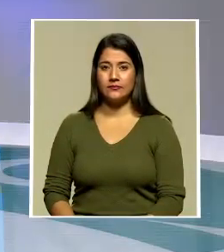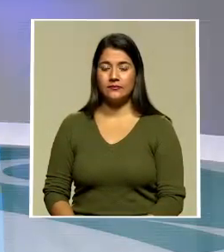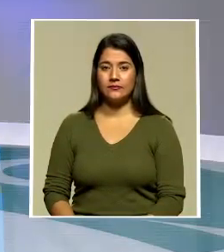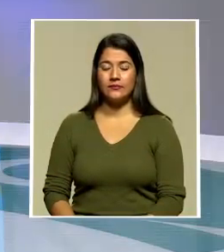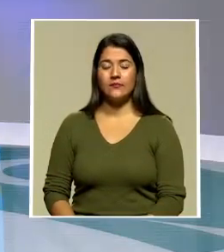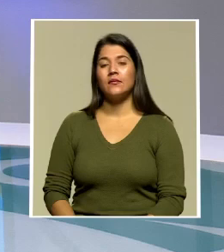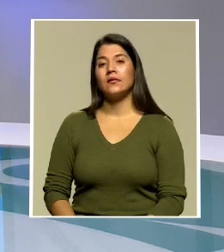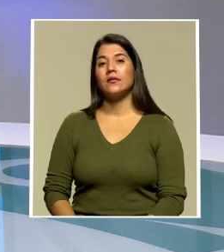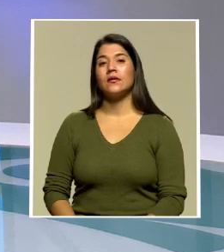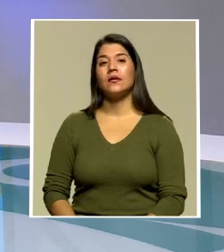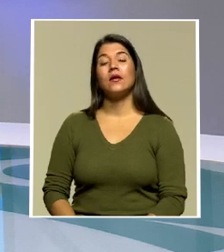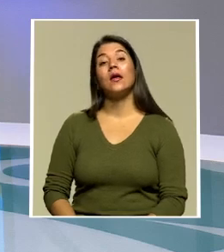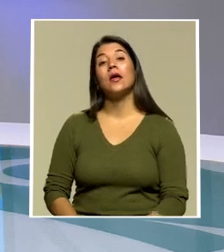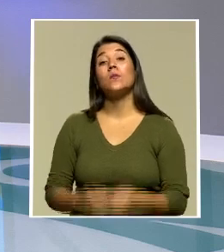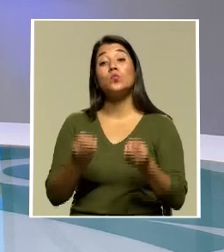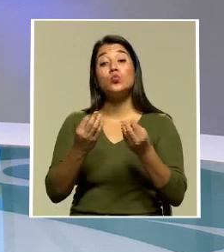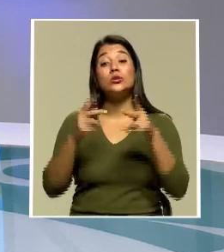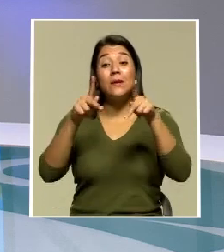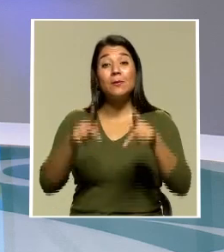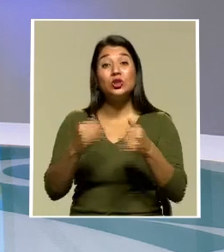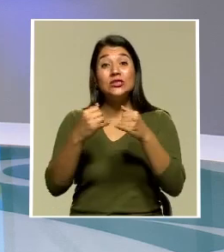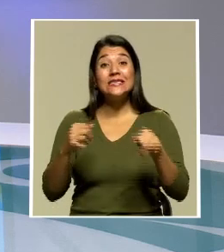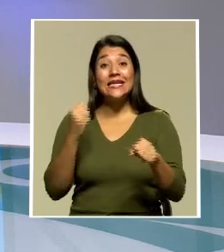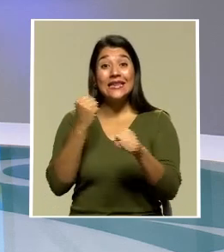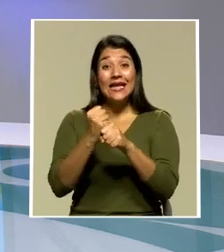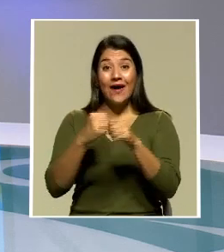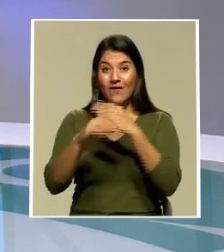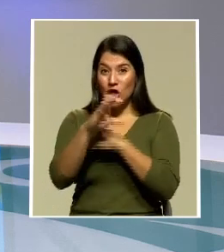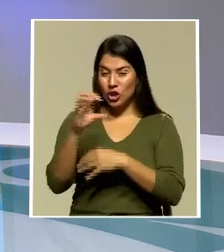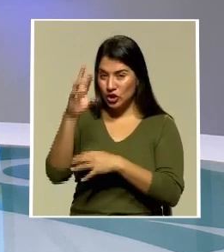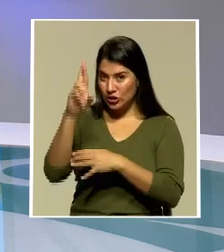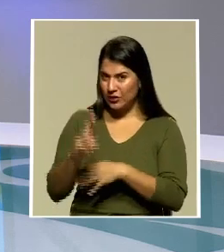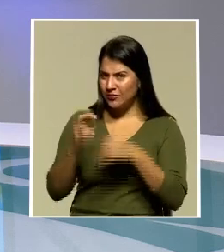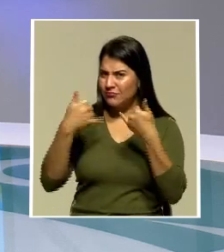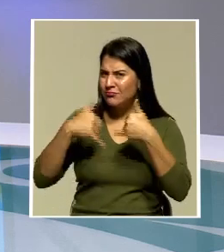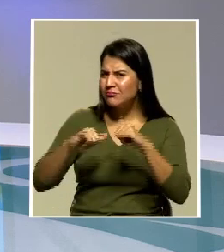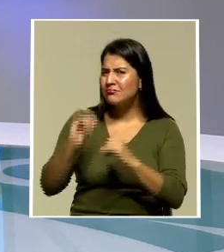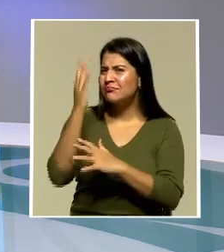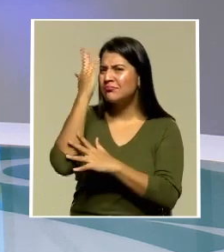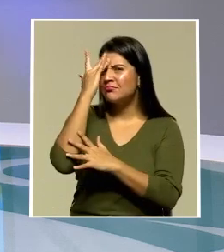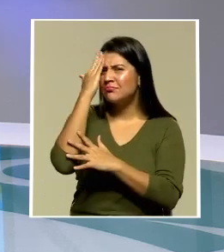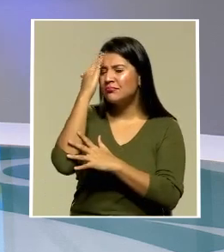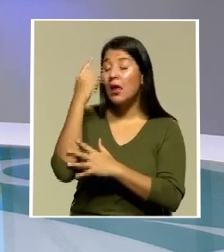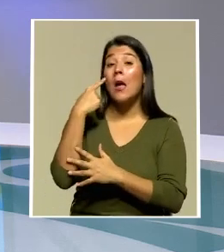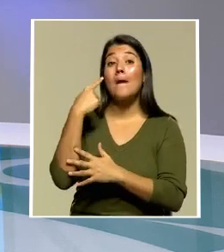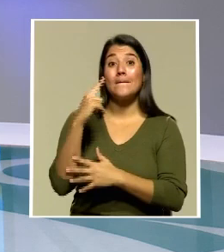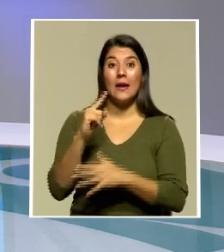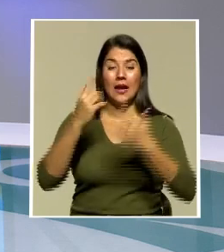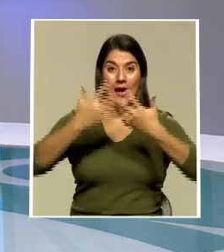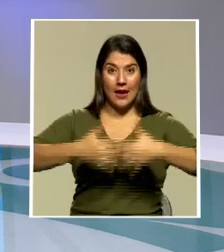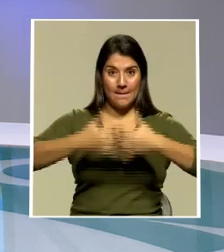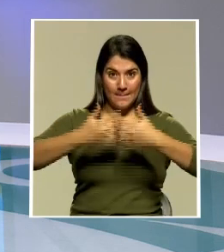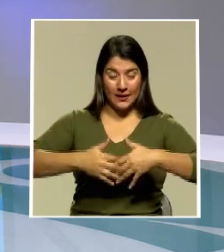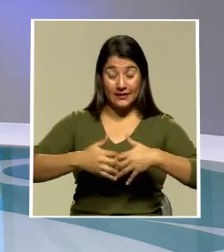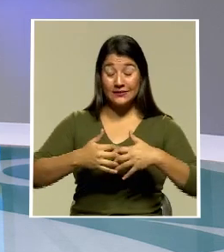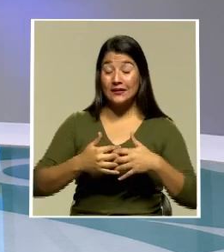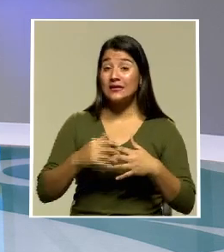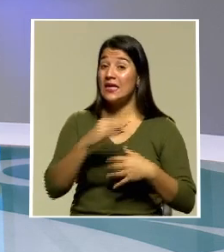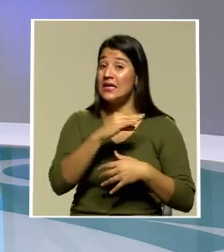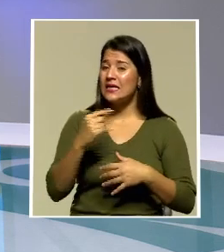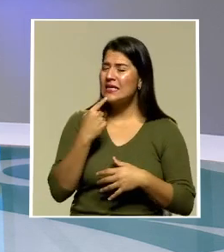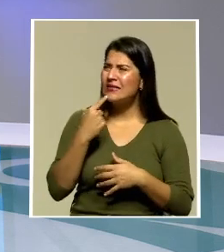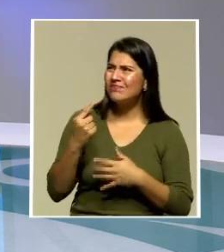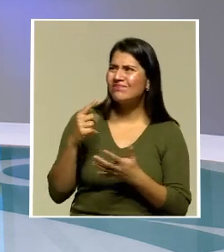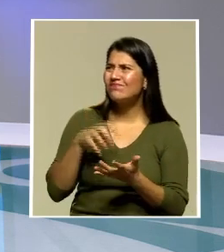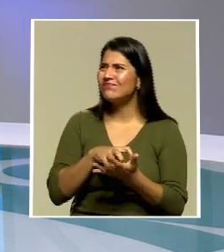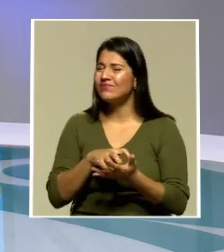La alta tasa de desempleo en el país sigue siendo un tema preocupante para las cámaras y el sector empresarial, quienes cuestionan las medidas que